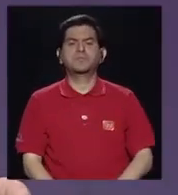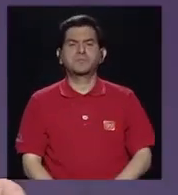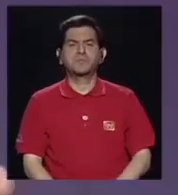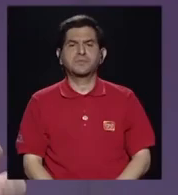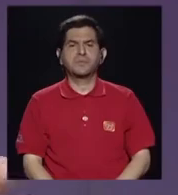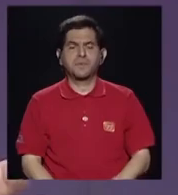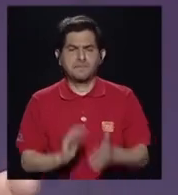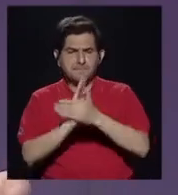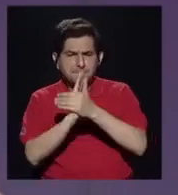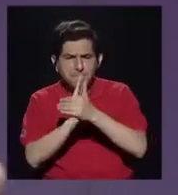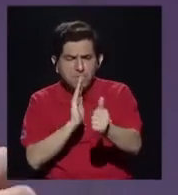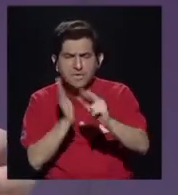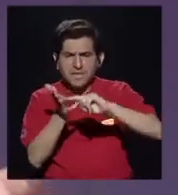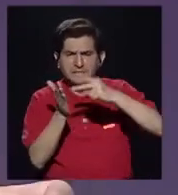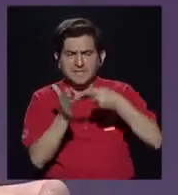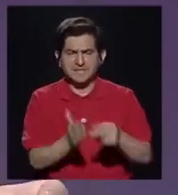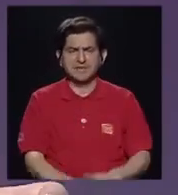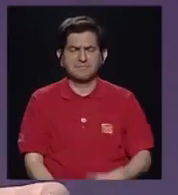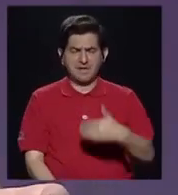dueñadetua